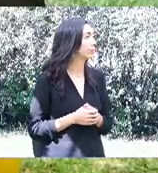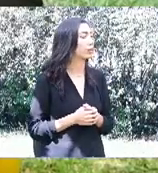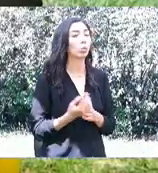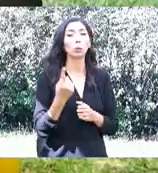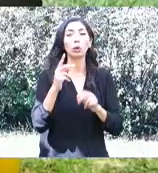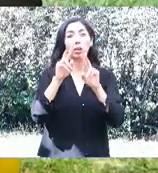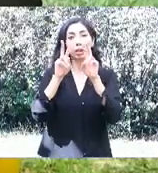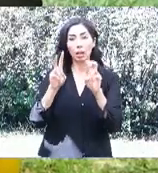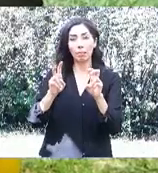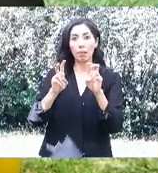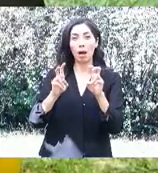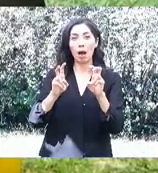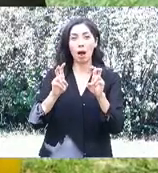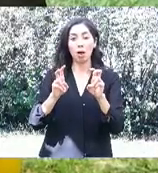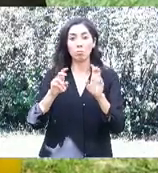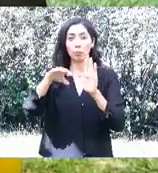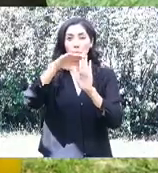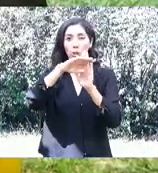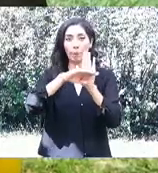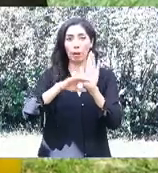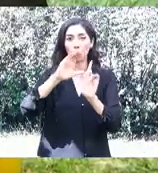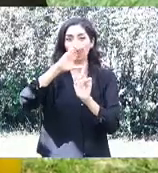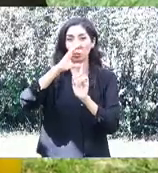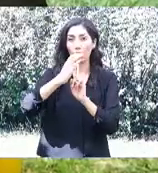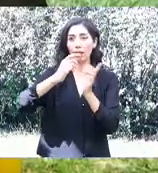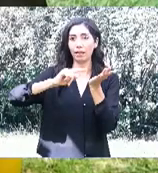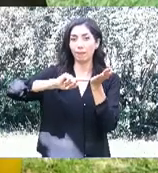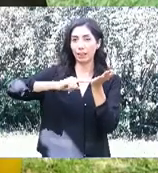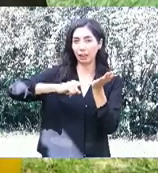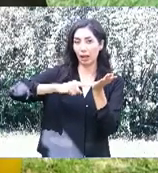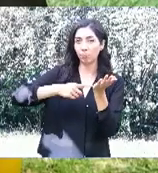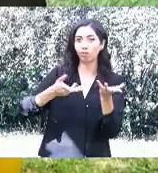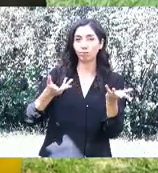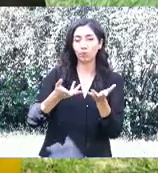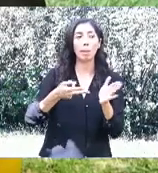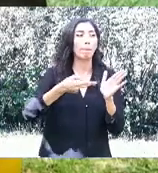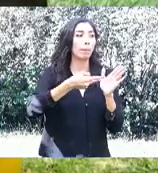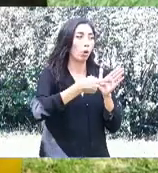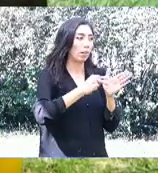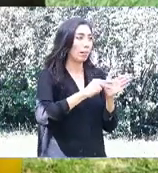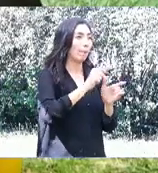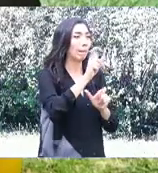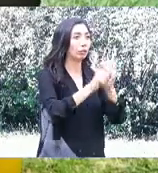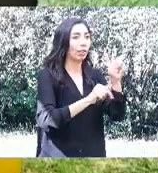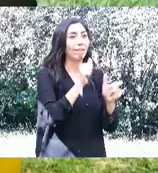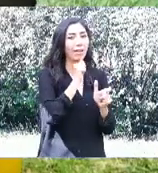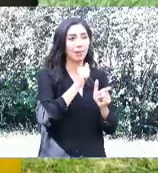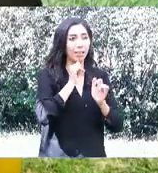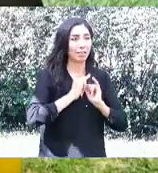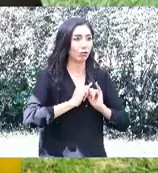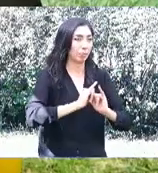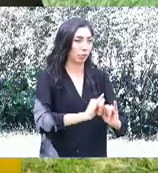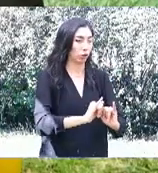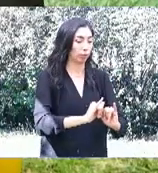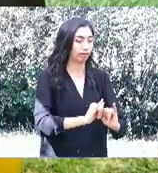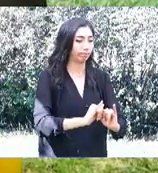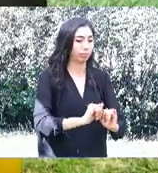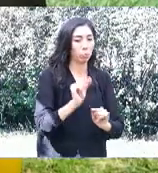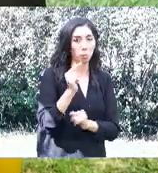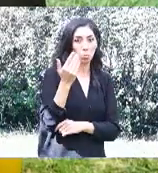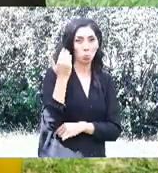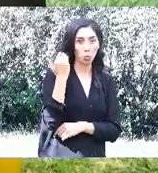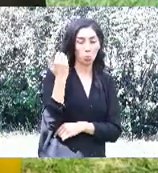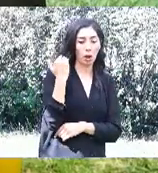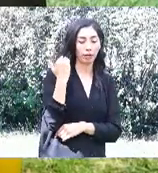los temas que vamos a tratar en el programa de cultura digital es precisamente el problema de la desinformación hace unos días el periodista ñaque